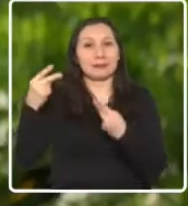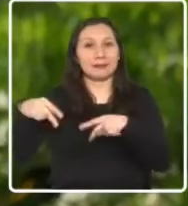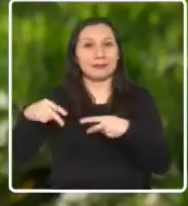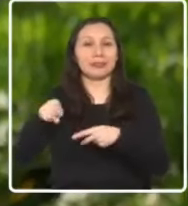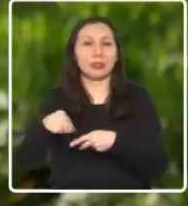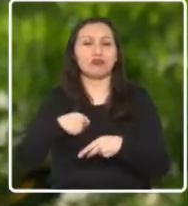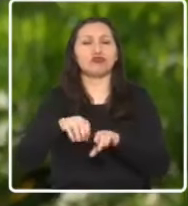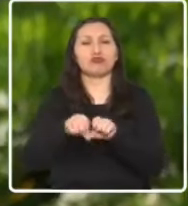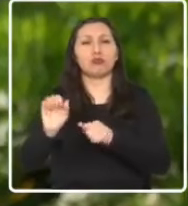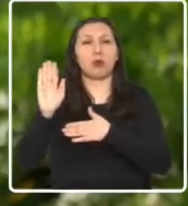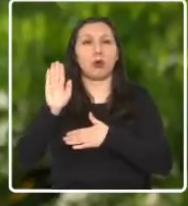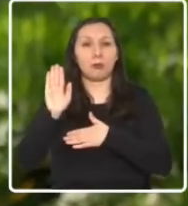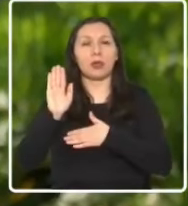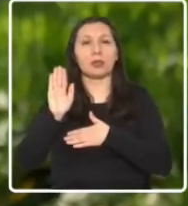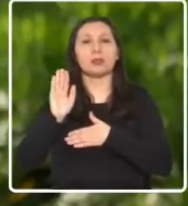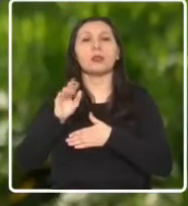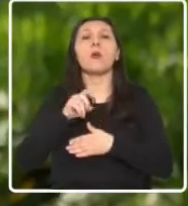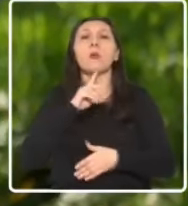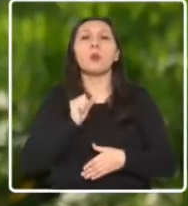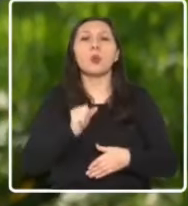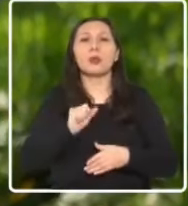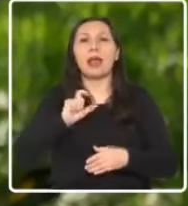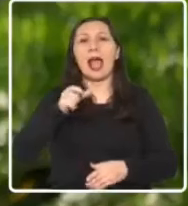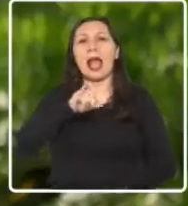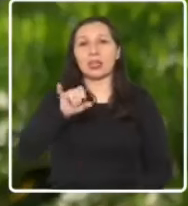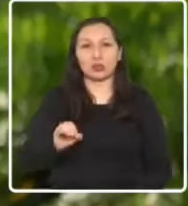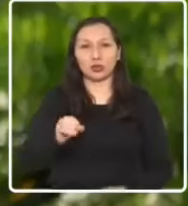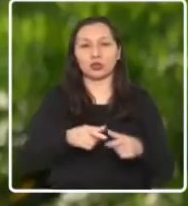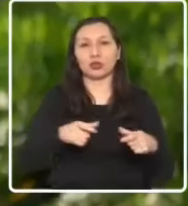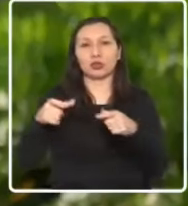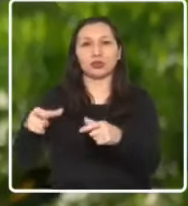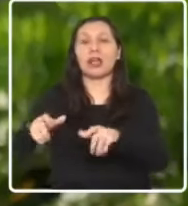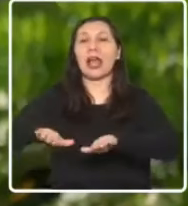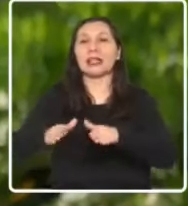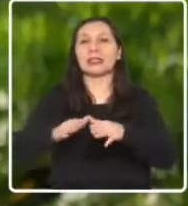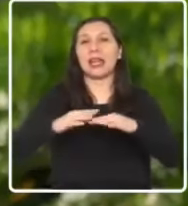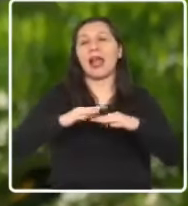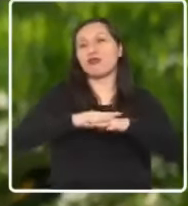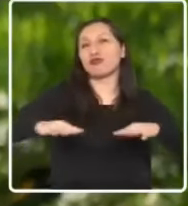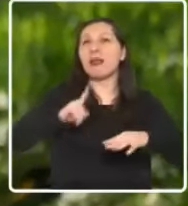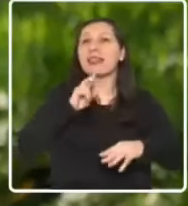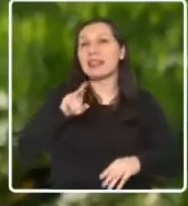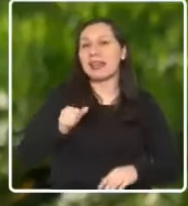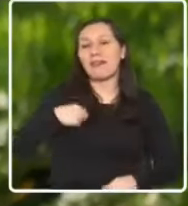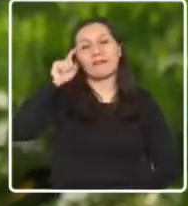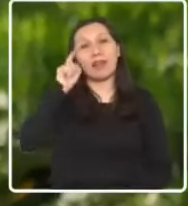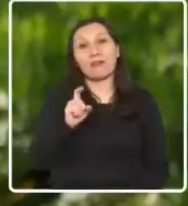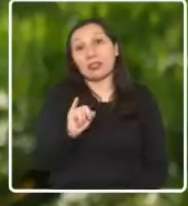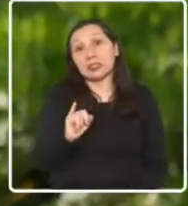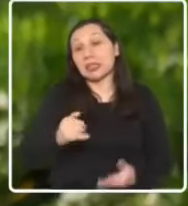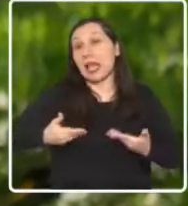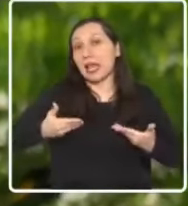comprometo con una punta de ganso, con un asado de tira, que son mis cortes favoritos, y si da